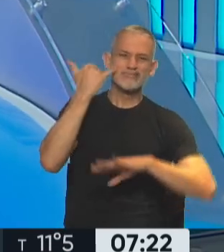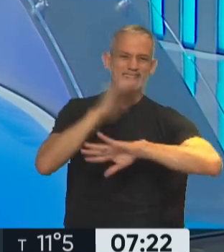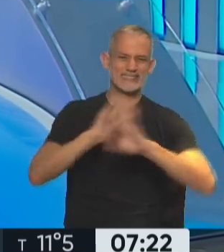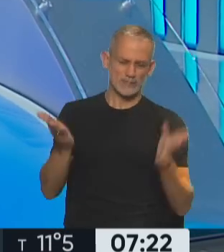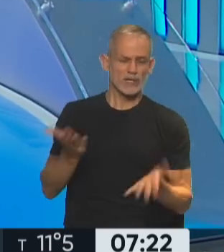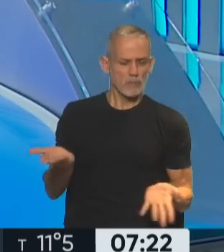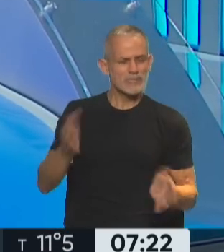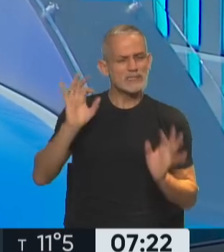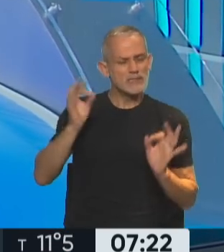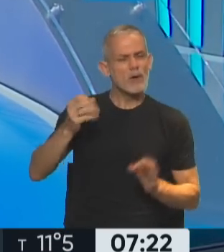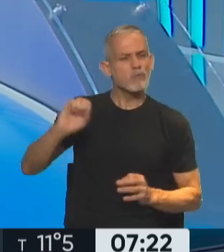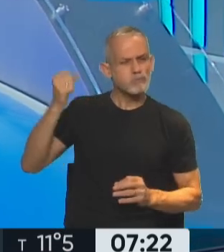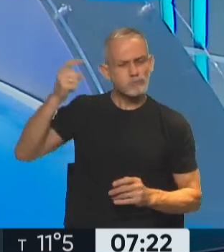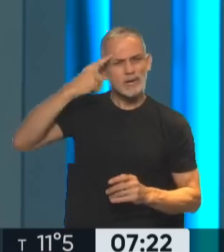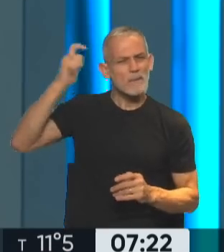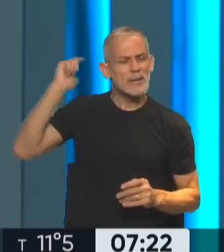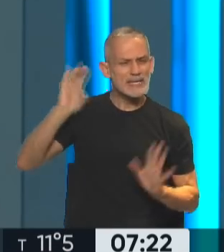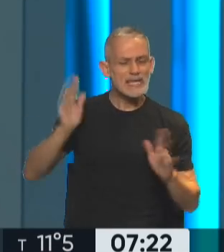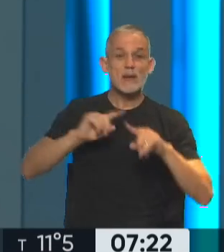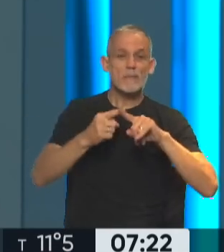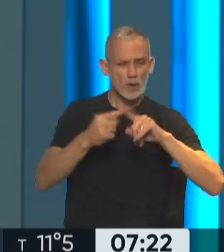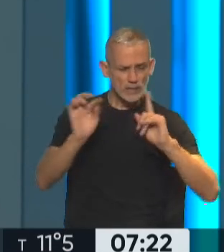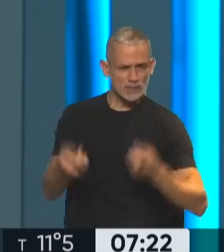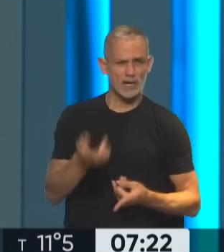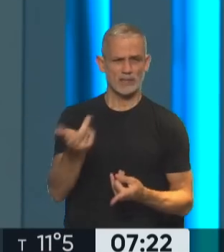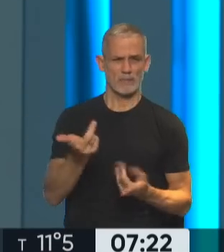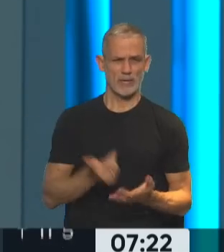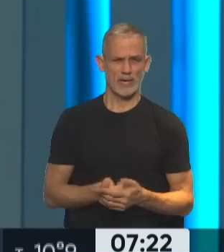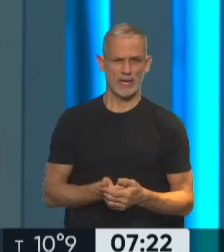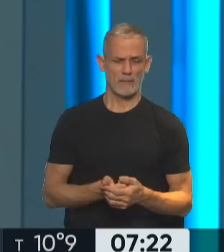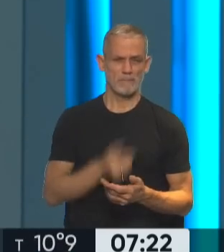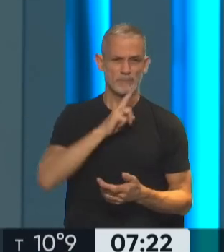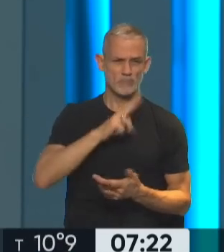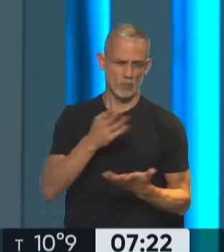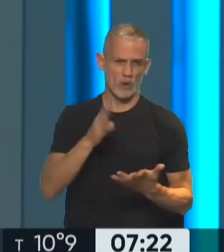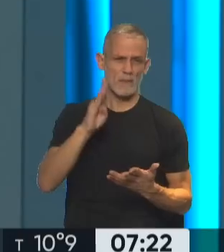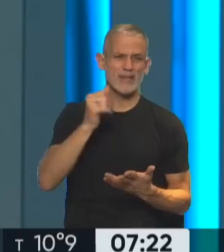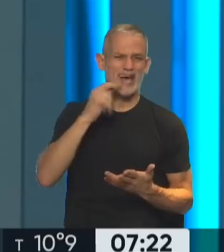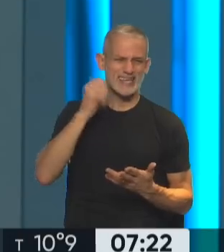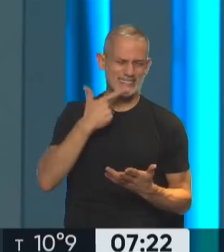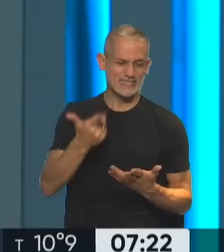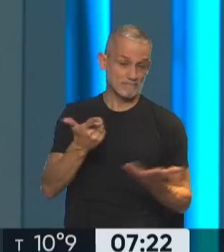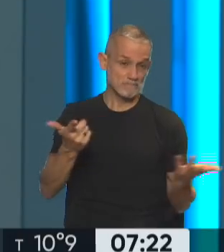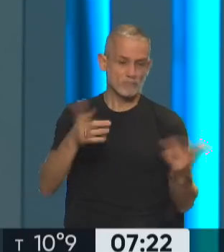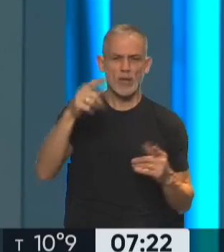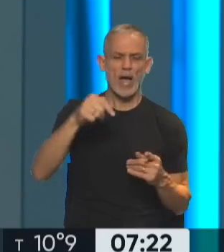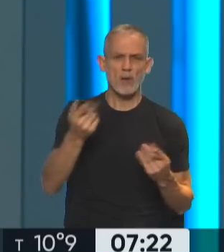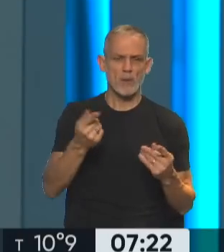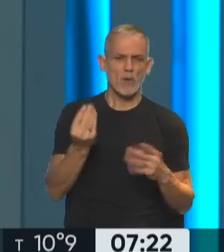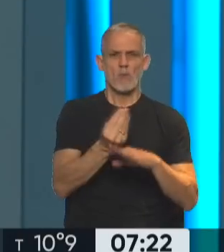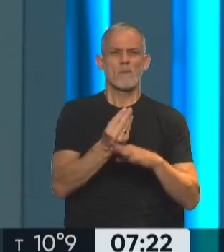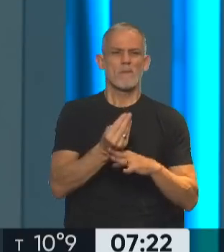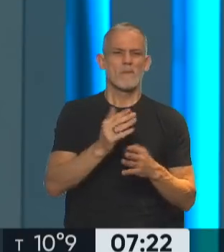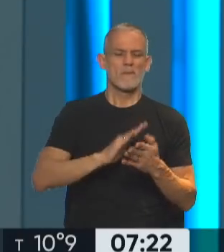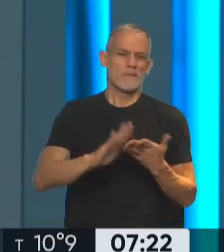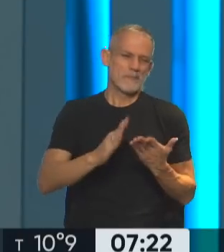sobrados, Silvina Batakis, Sí. y antecedentes sobrados políticos también. Digo, probablemente en la agenda aparezca ahora porque es ministra de